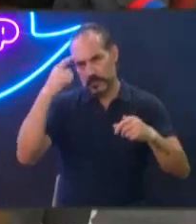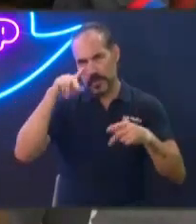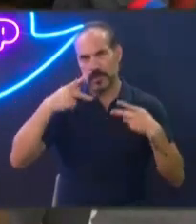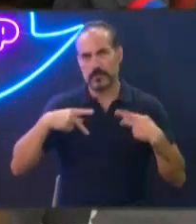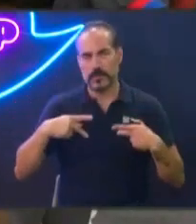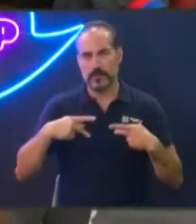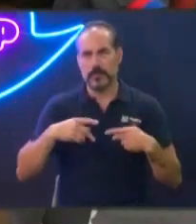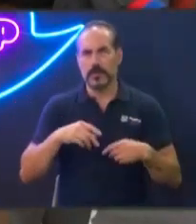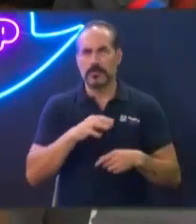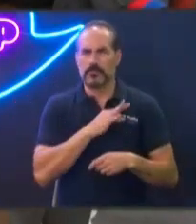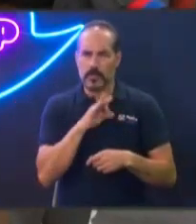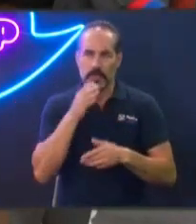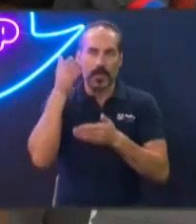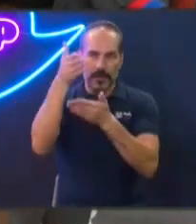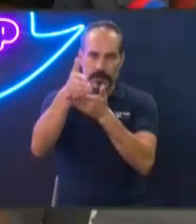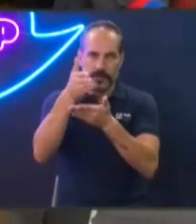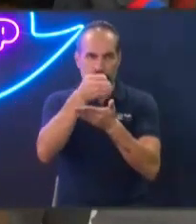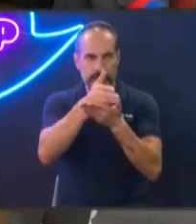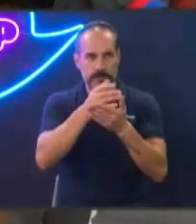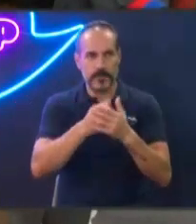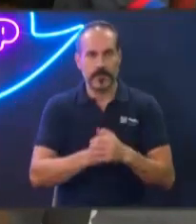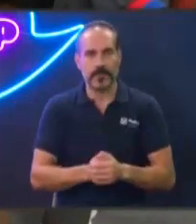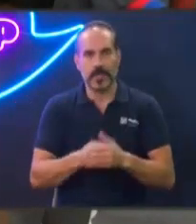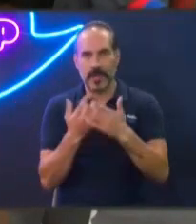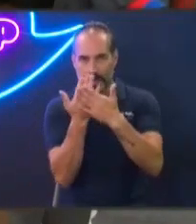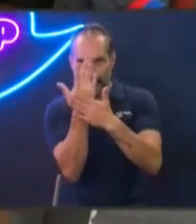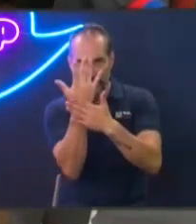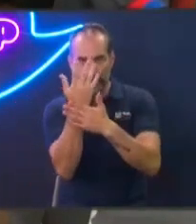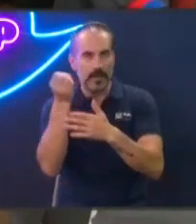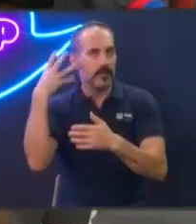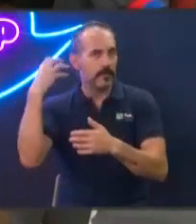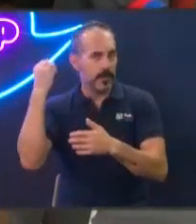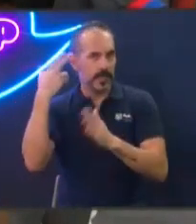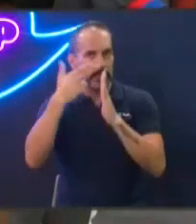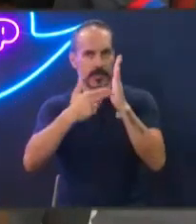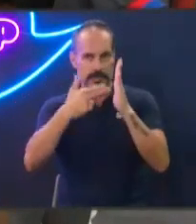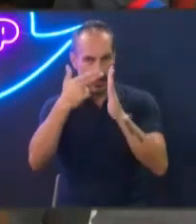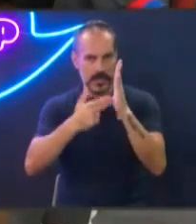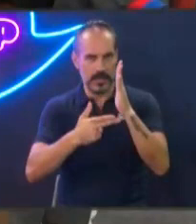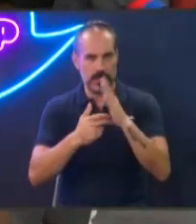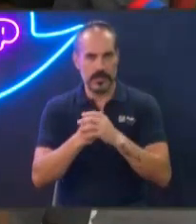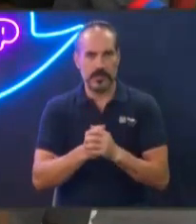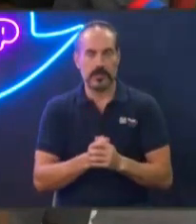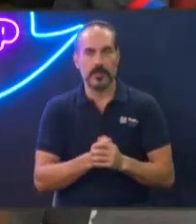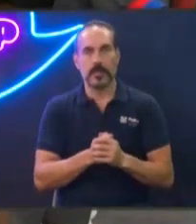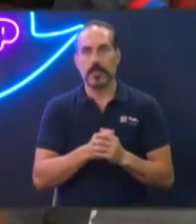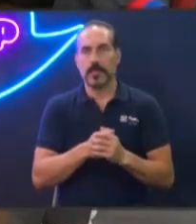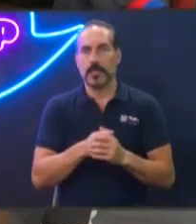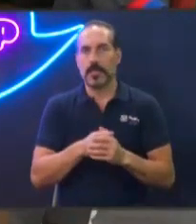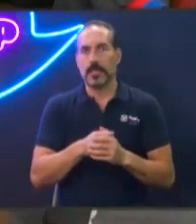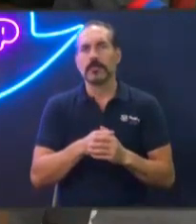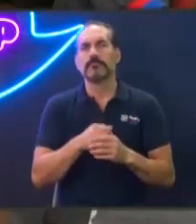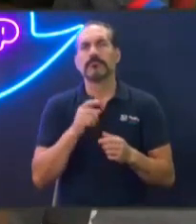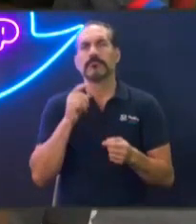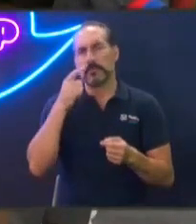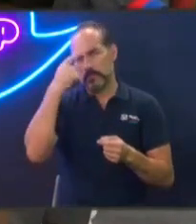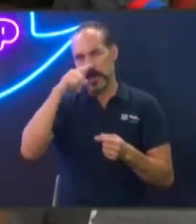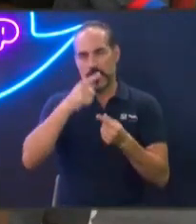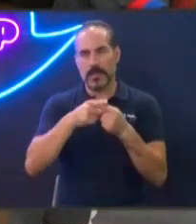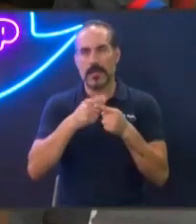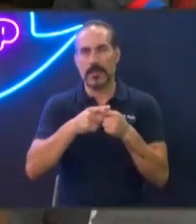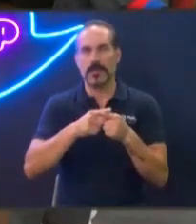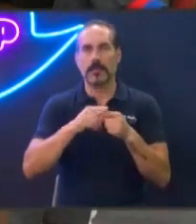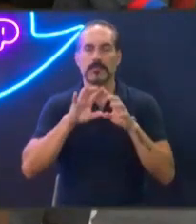pueda acercar en la mañana las conferencias talleres y foros están dirigidos a la comunidad tenemos